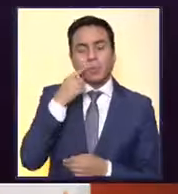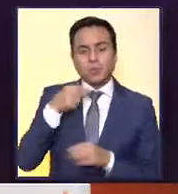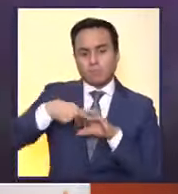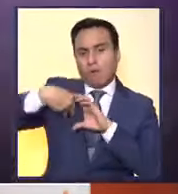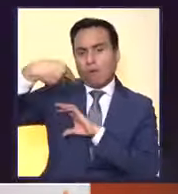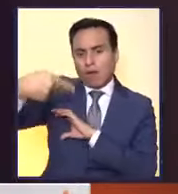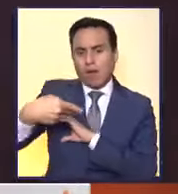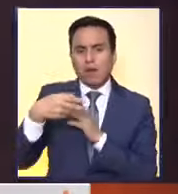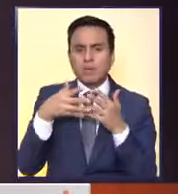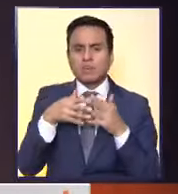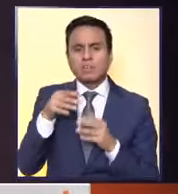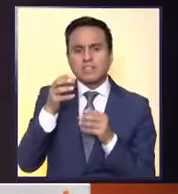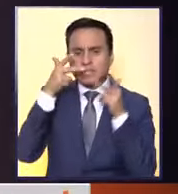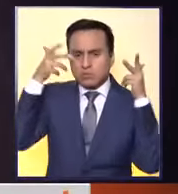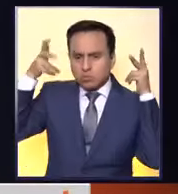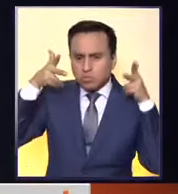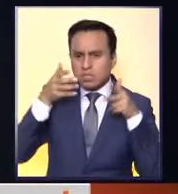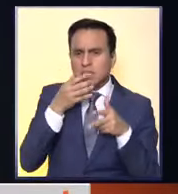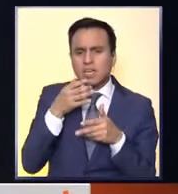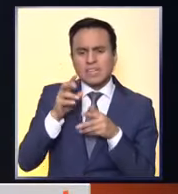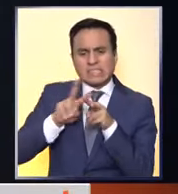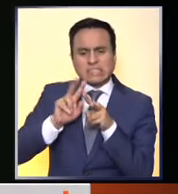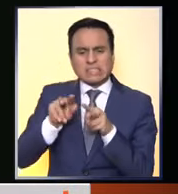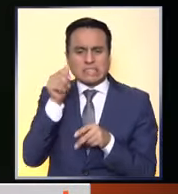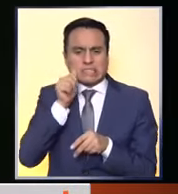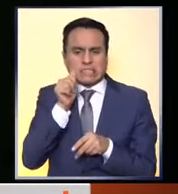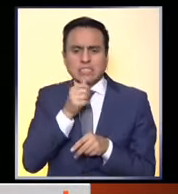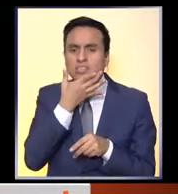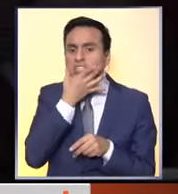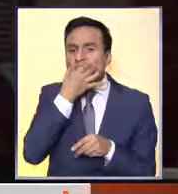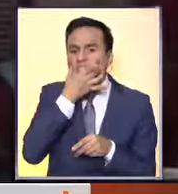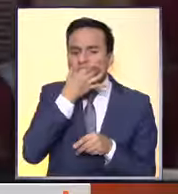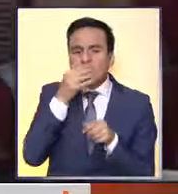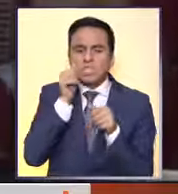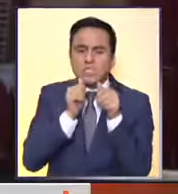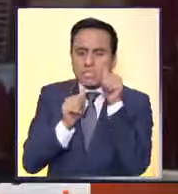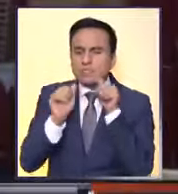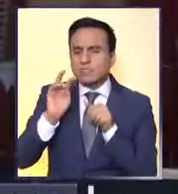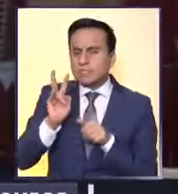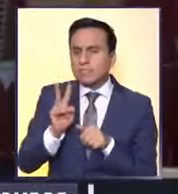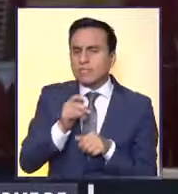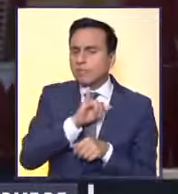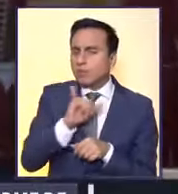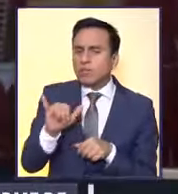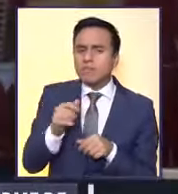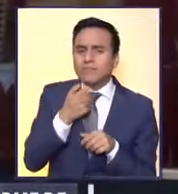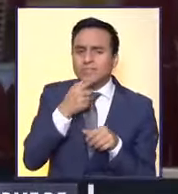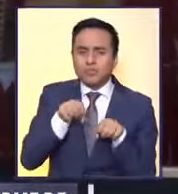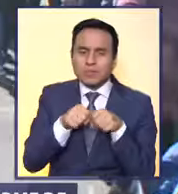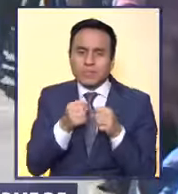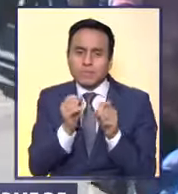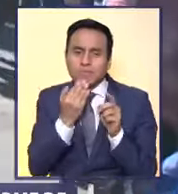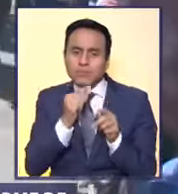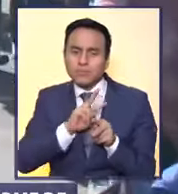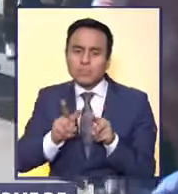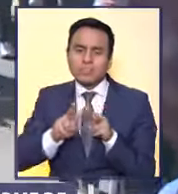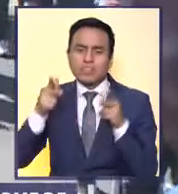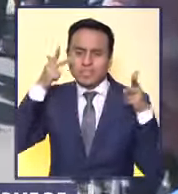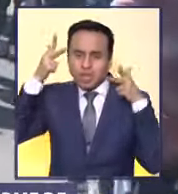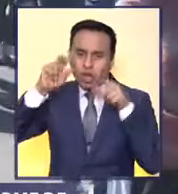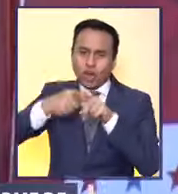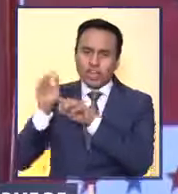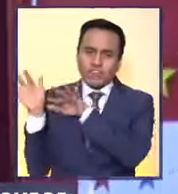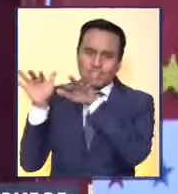será sometido a un tratamiento quirúrgico por su fractura en la mandíbula, mientras en la carpa esta tarde se retomaron las funciones. El